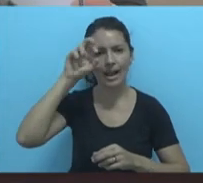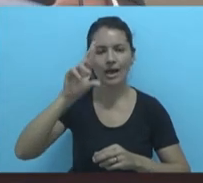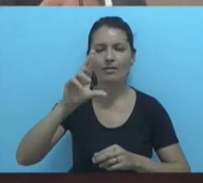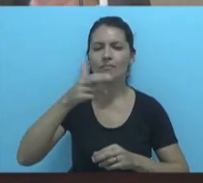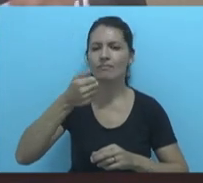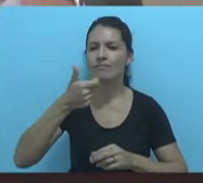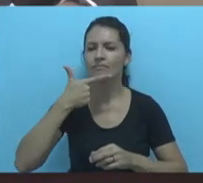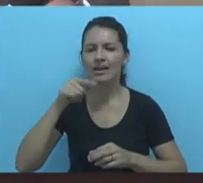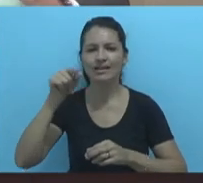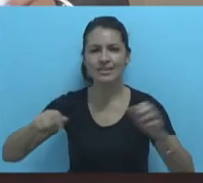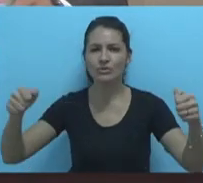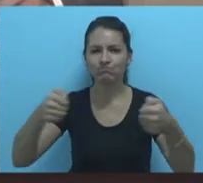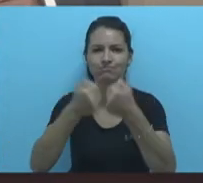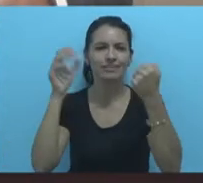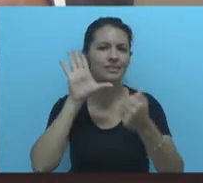de trayectoria.